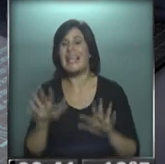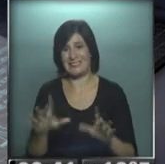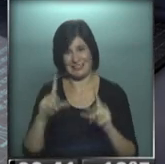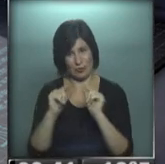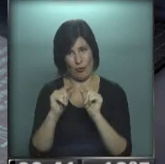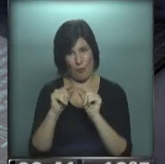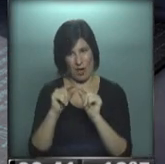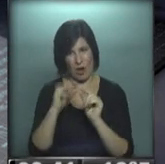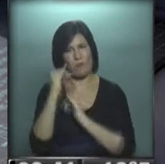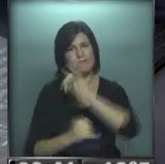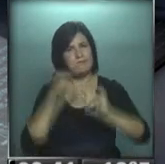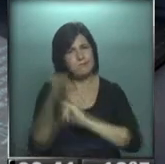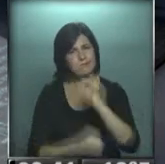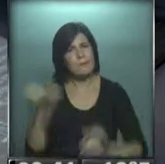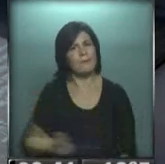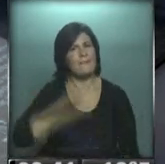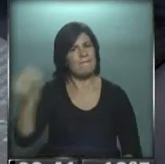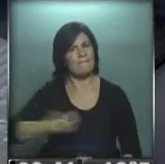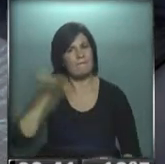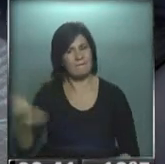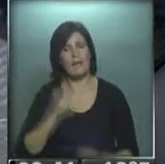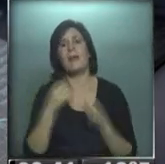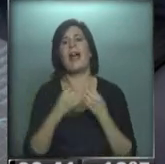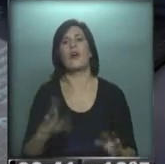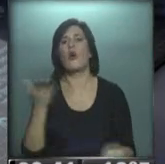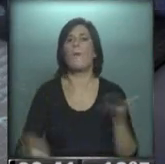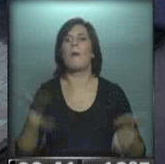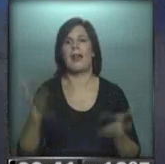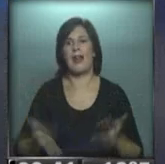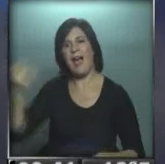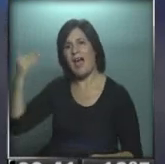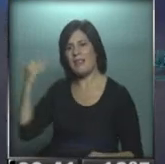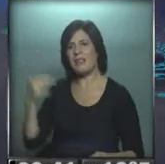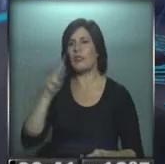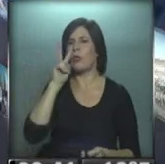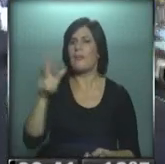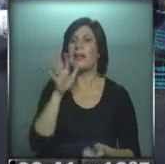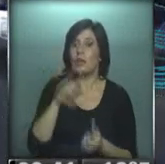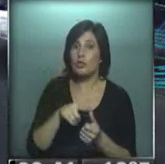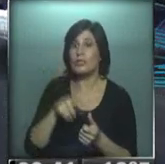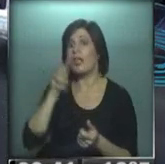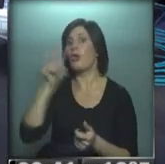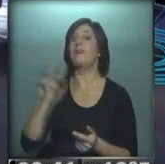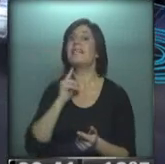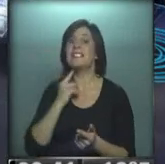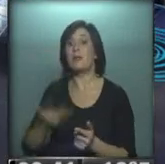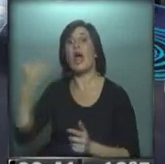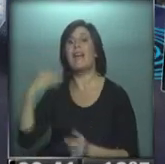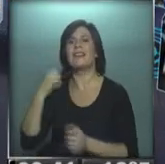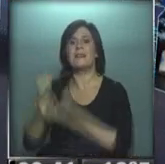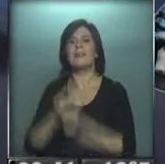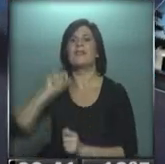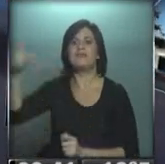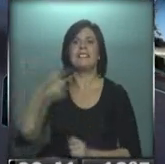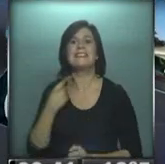de los datos que queríamos mencionar, que queríamos empezar a comparar 2014, 2013, pero también cuando la empresa estaba